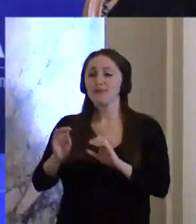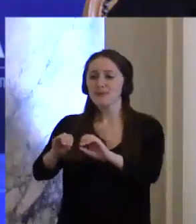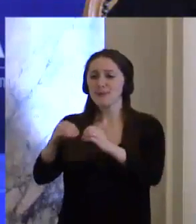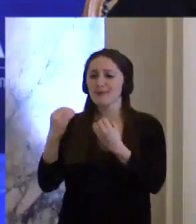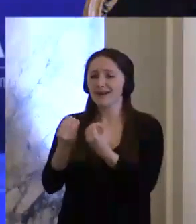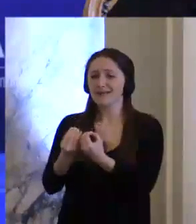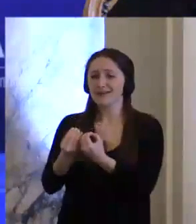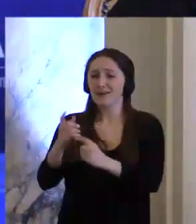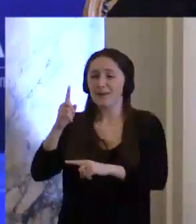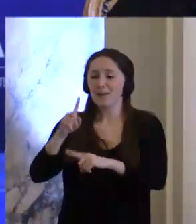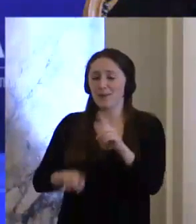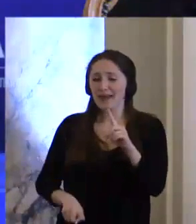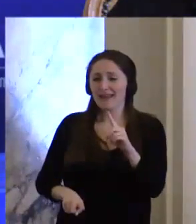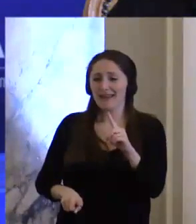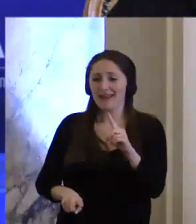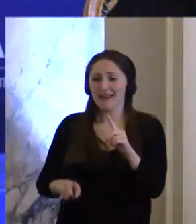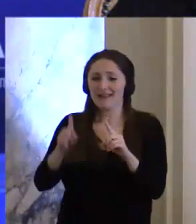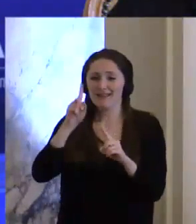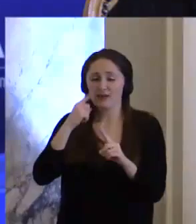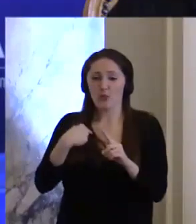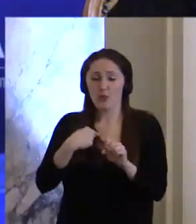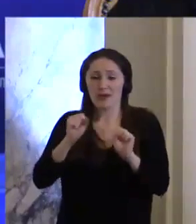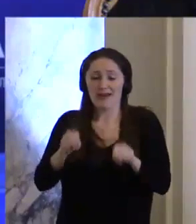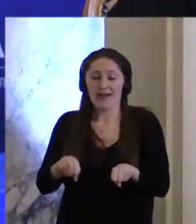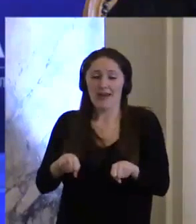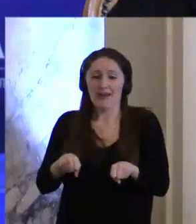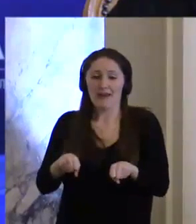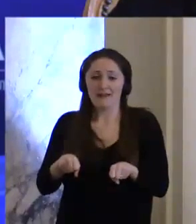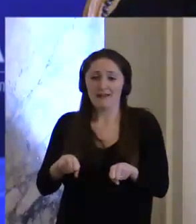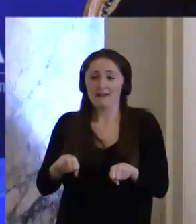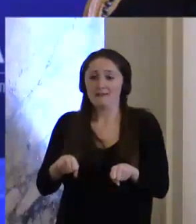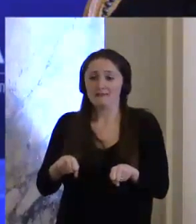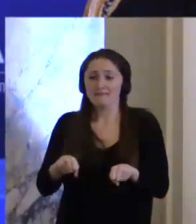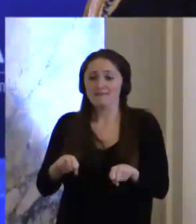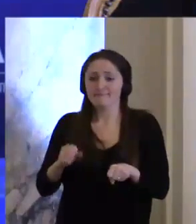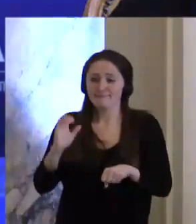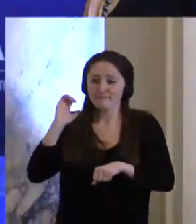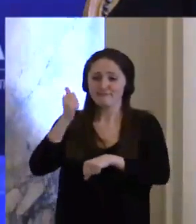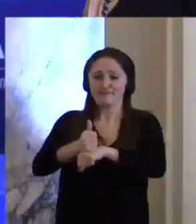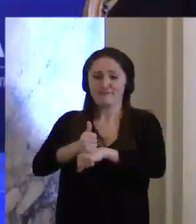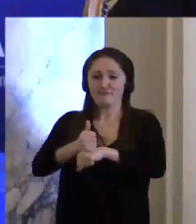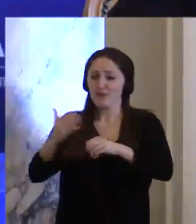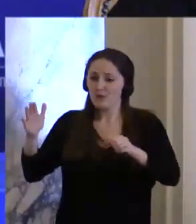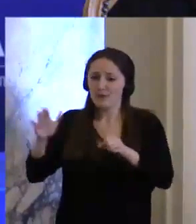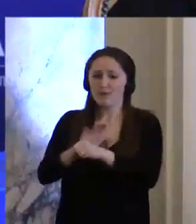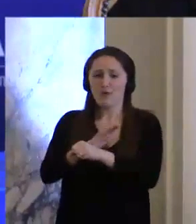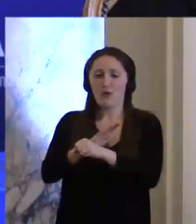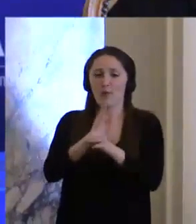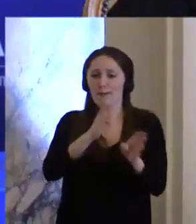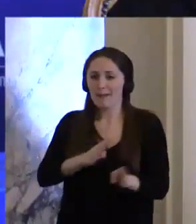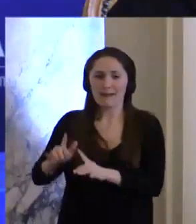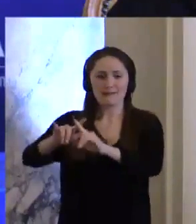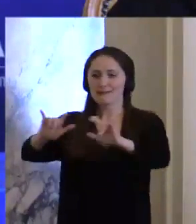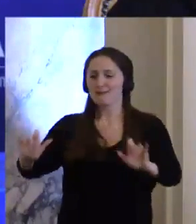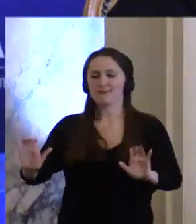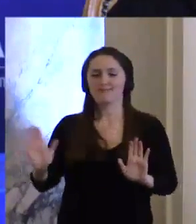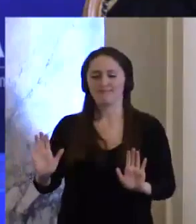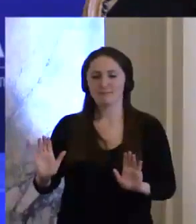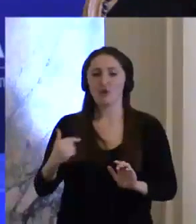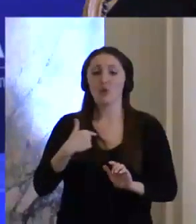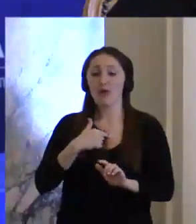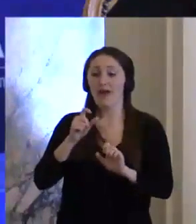a implementar todo el plan en una sola vez. Tenemos que empezar con lo que se puede hacer en una